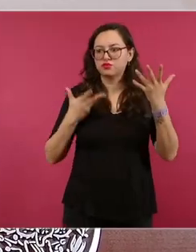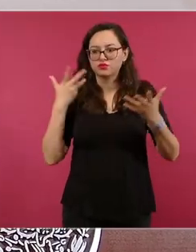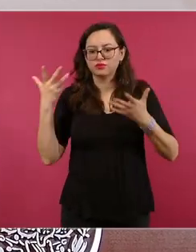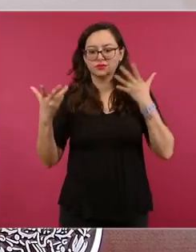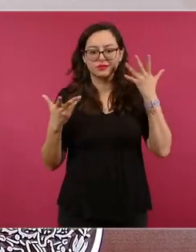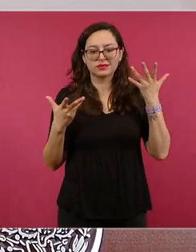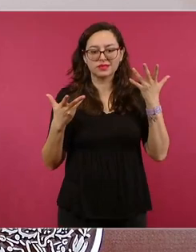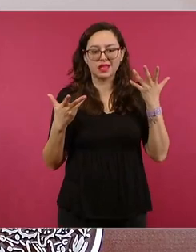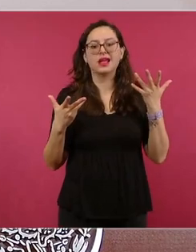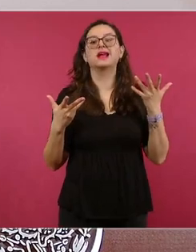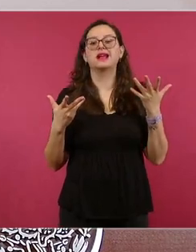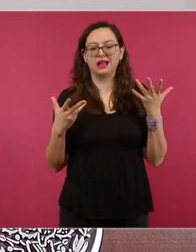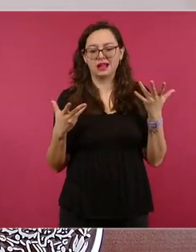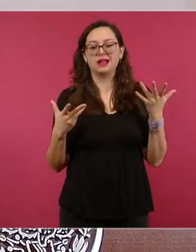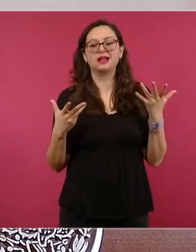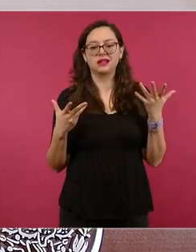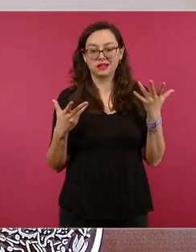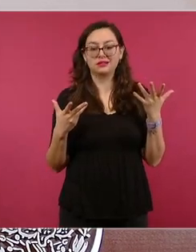y para eso